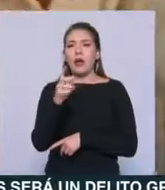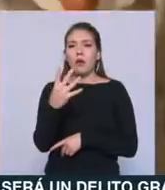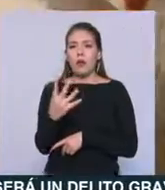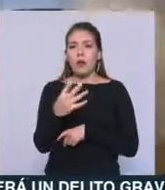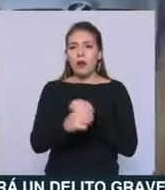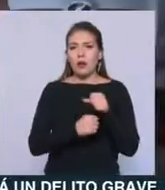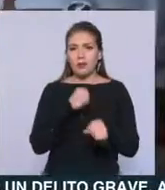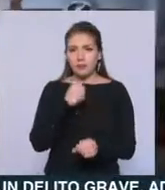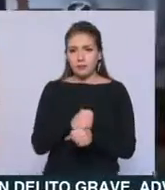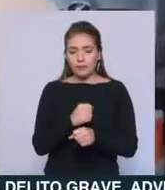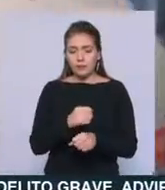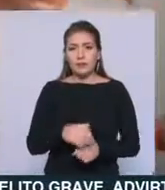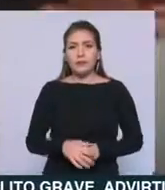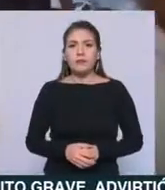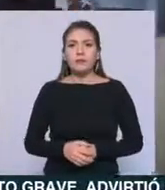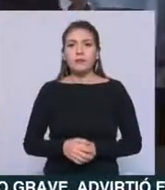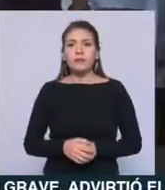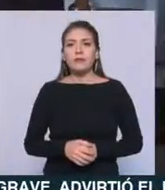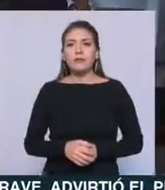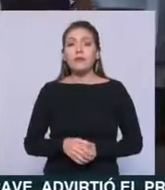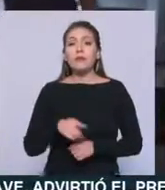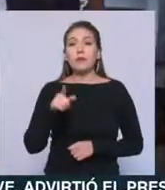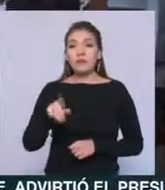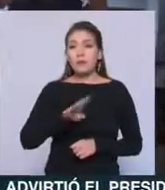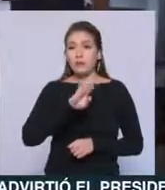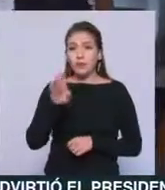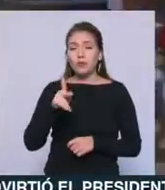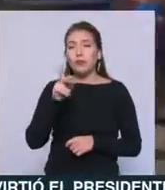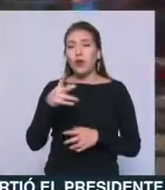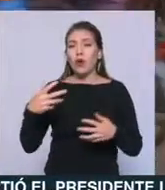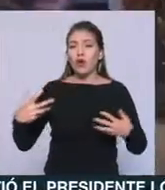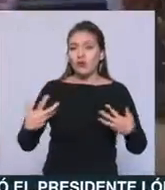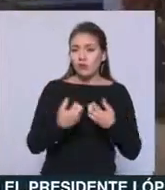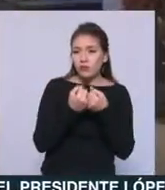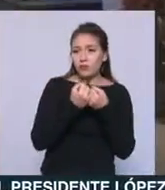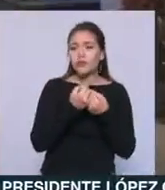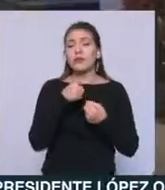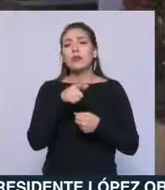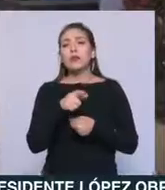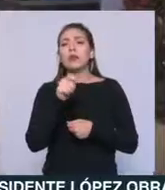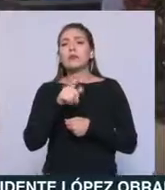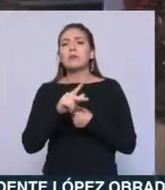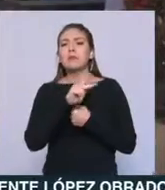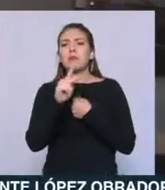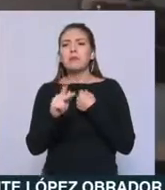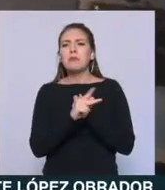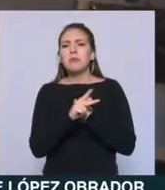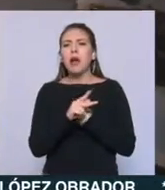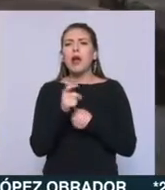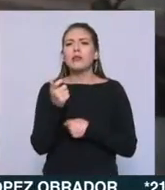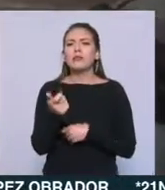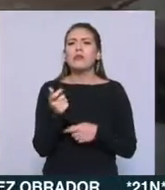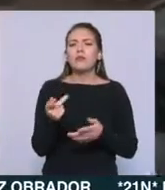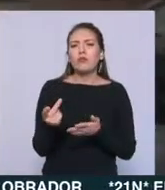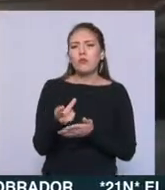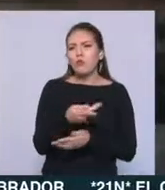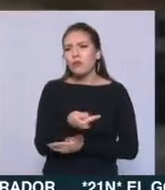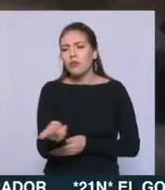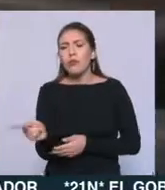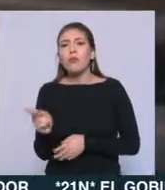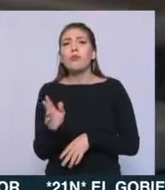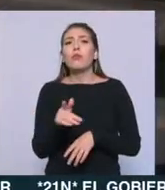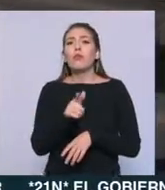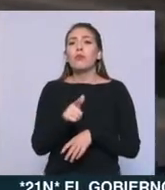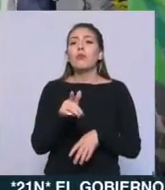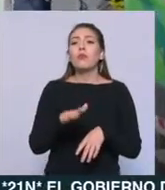que las tasas más altas de mortalidad debido a accidentes viales se presentan en los países de bajos recursos, debido a que solo el